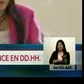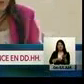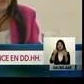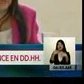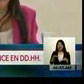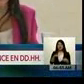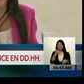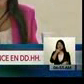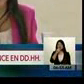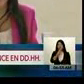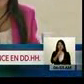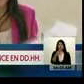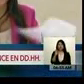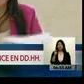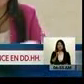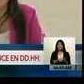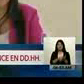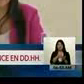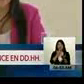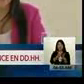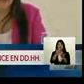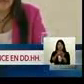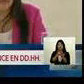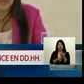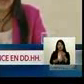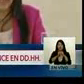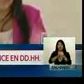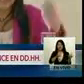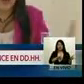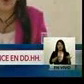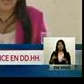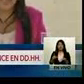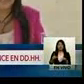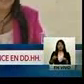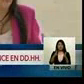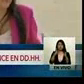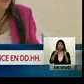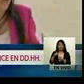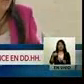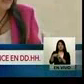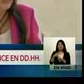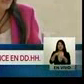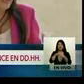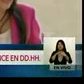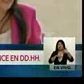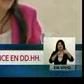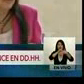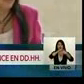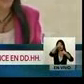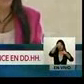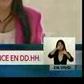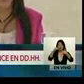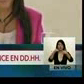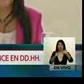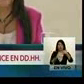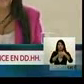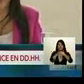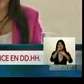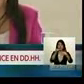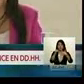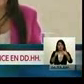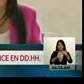más de 250,000 propuestas que están siendo procesadas y tiene cinco ejes estructurales que tiene que ver con